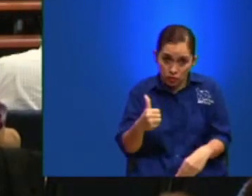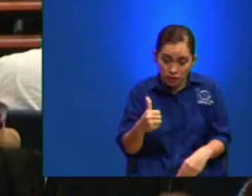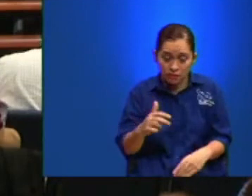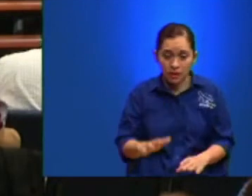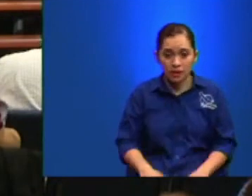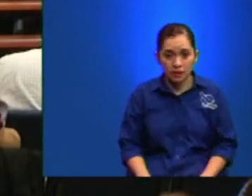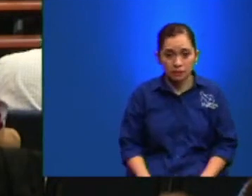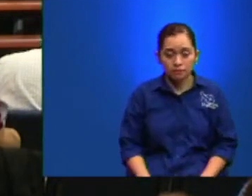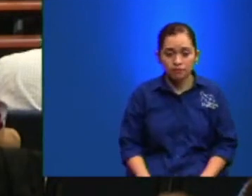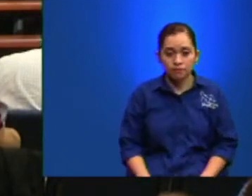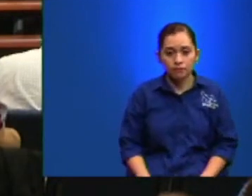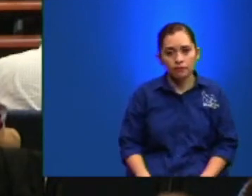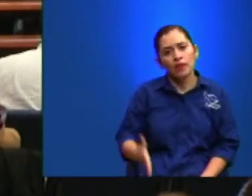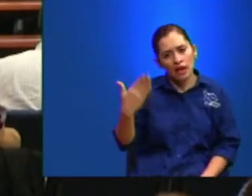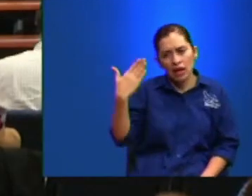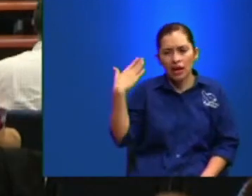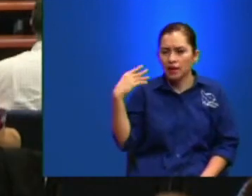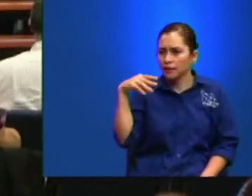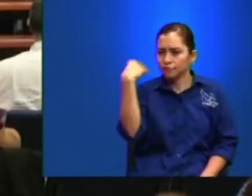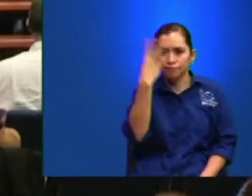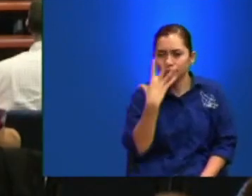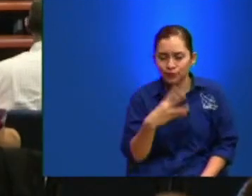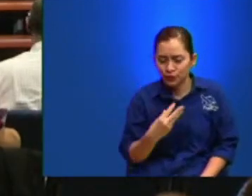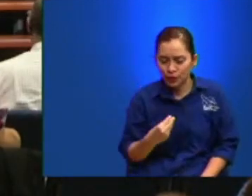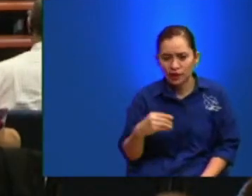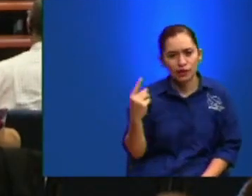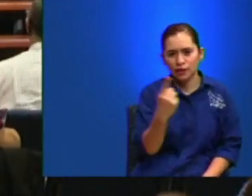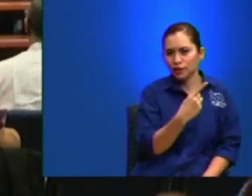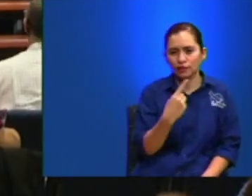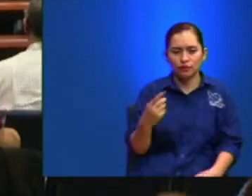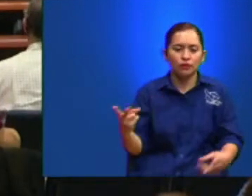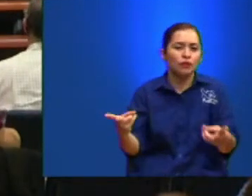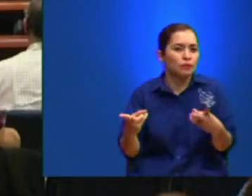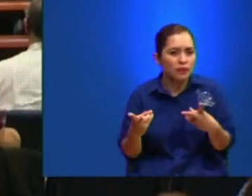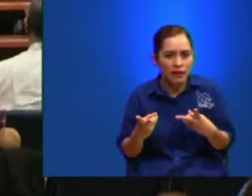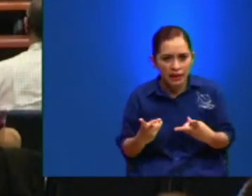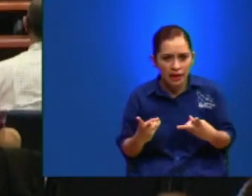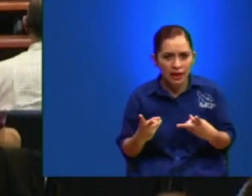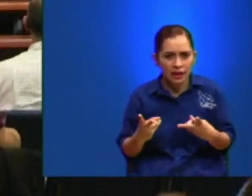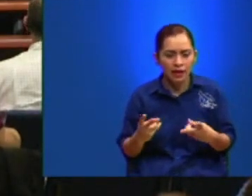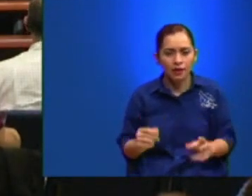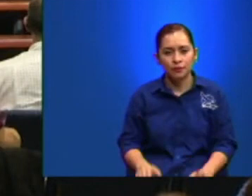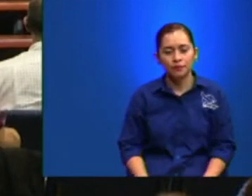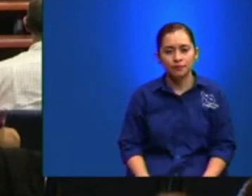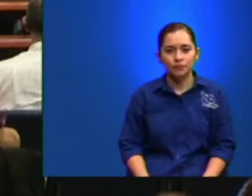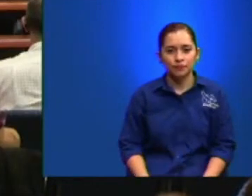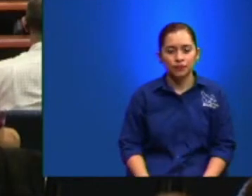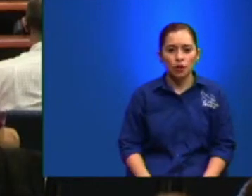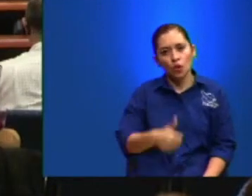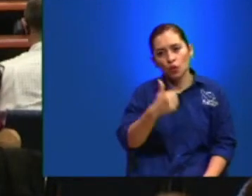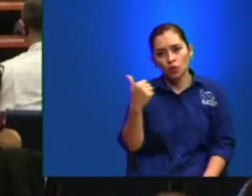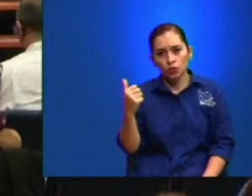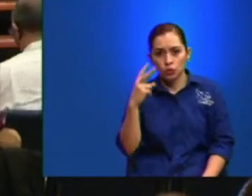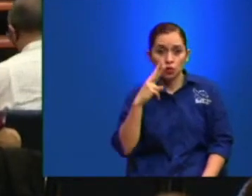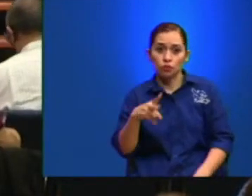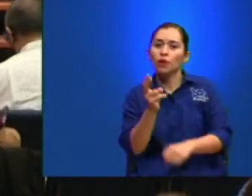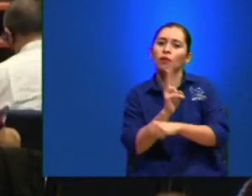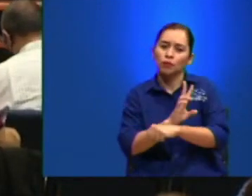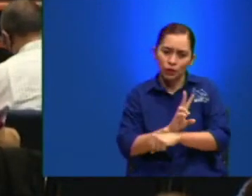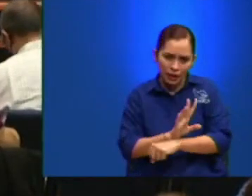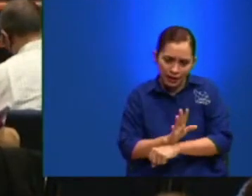lindo ayer con los pastores algunos de ustedes nos acompañaron presencialmente y otros por la vía virtual y nos gozamos